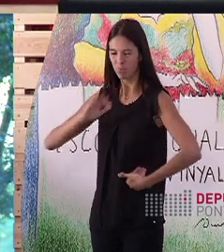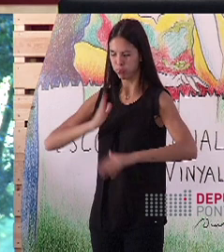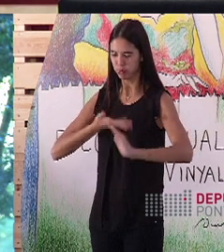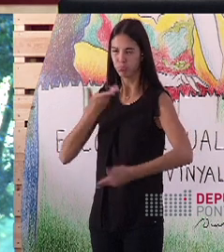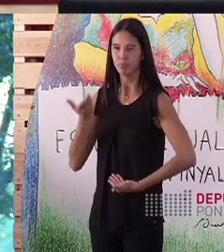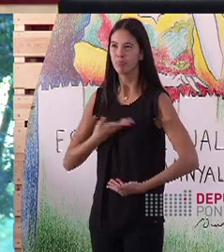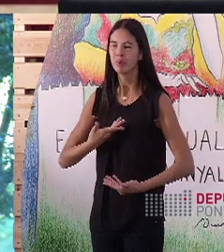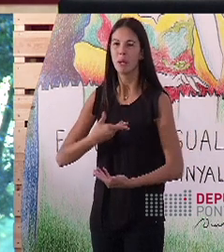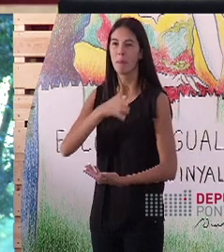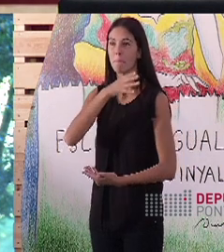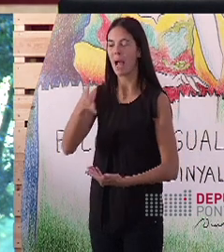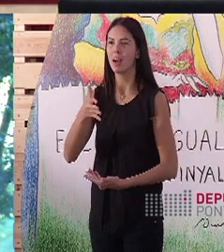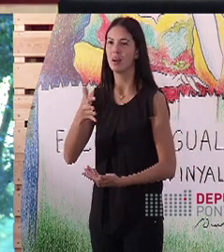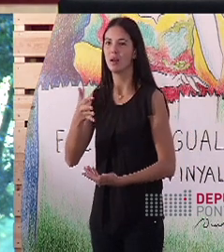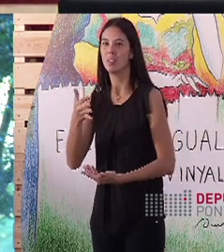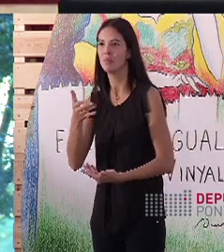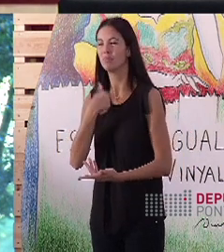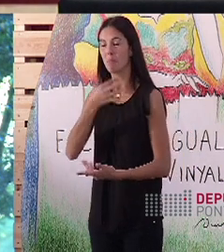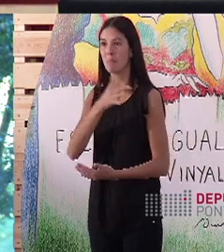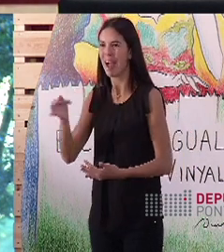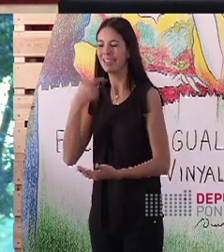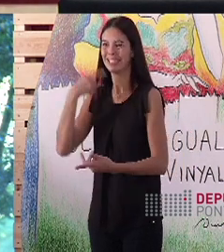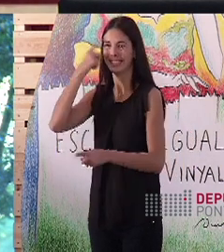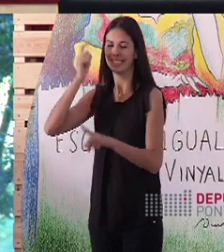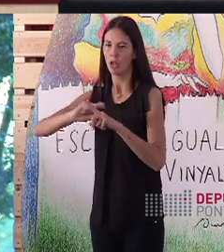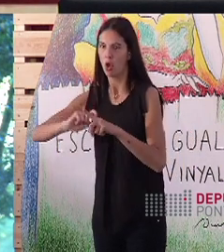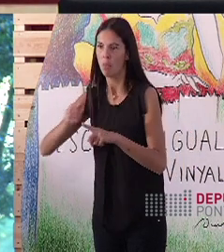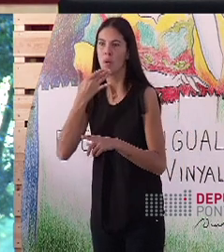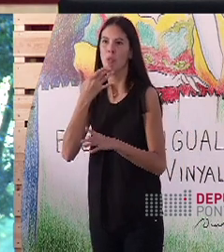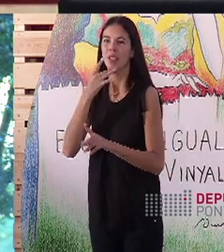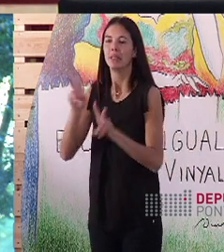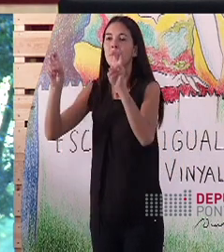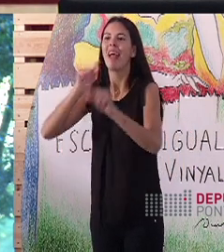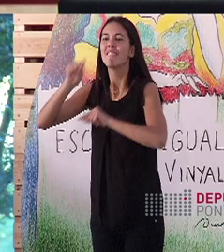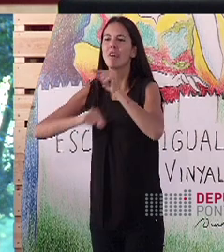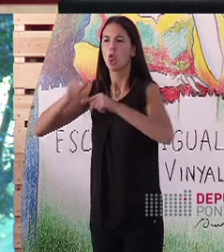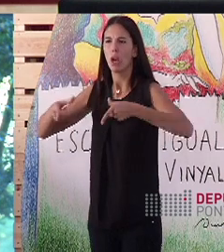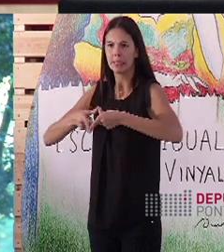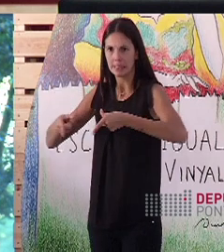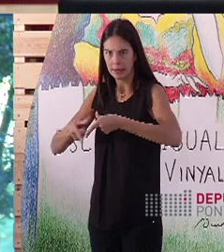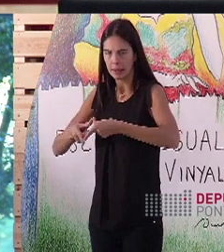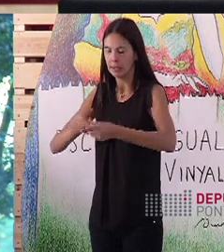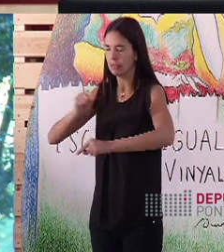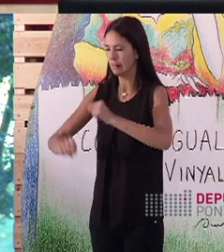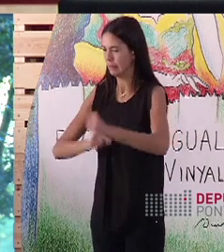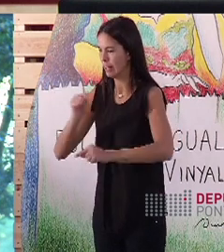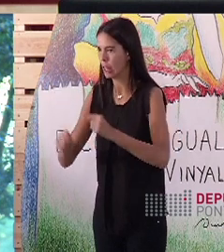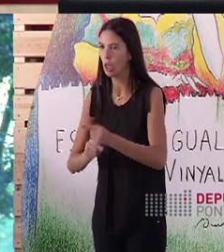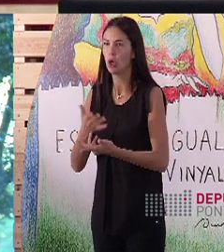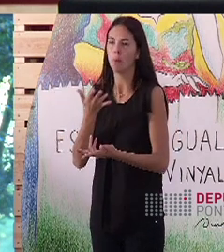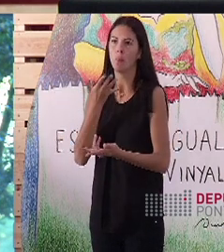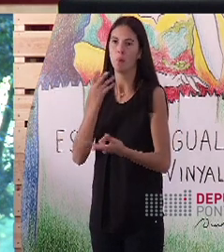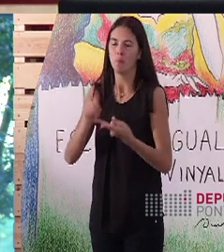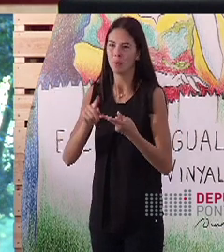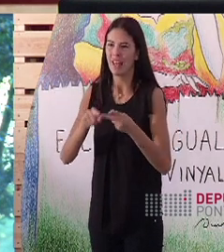muchísimos daños psíquicos. Las infecciones vaginales, las